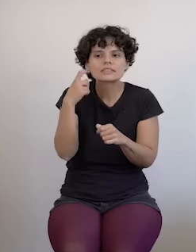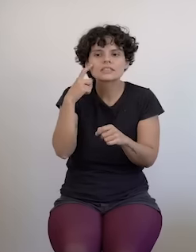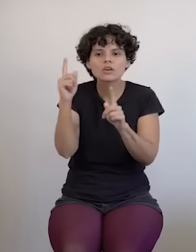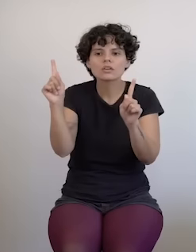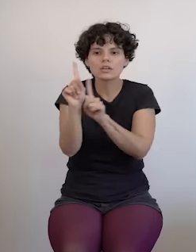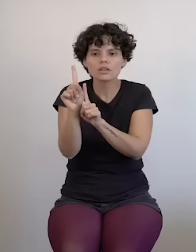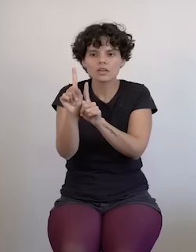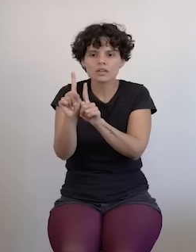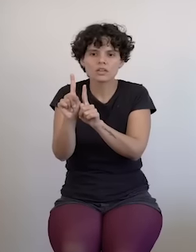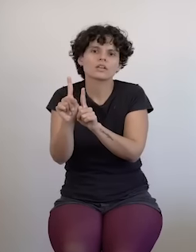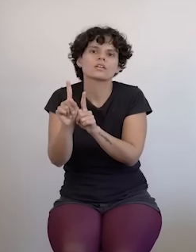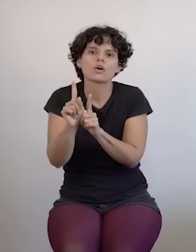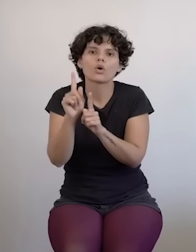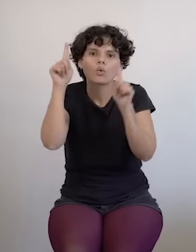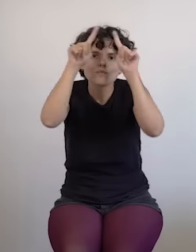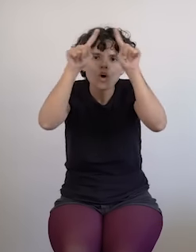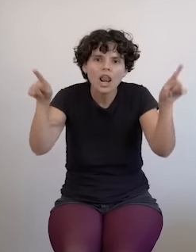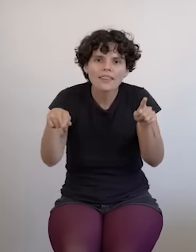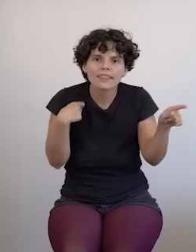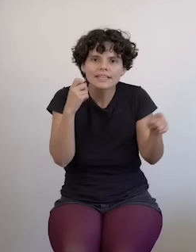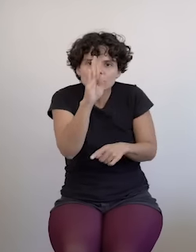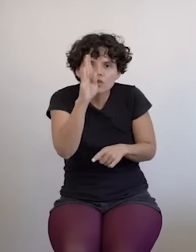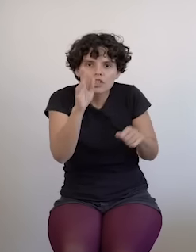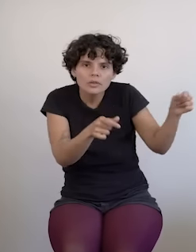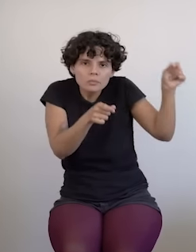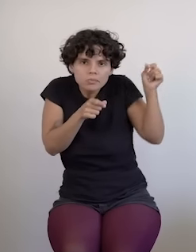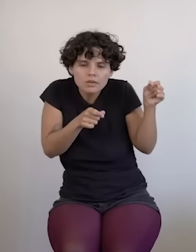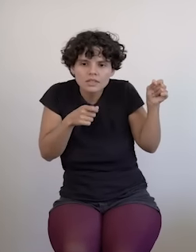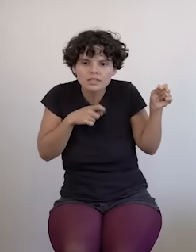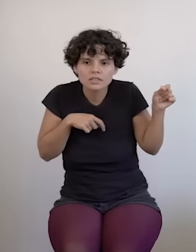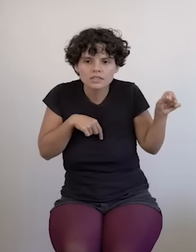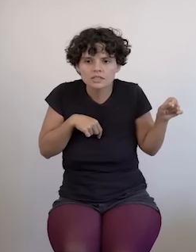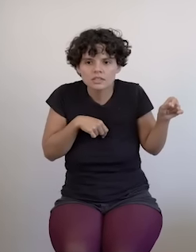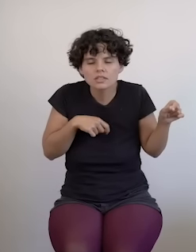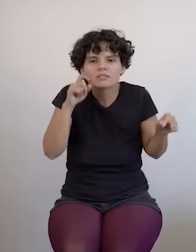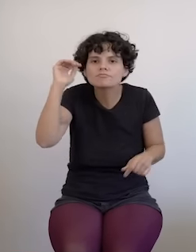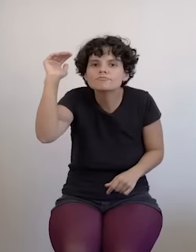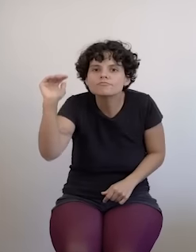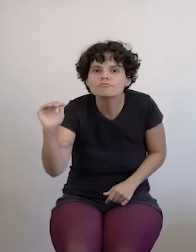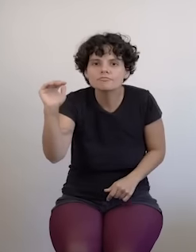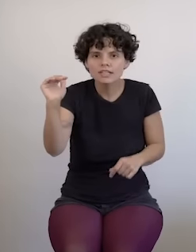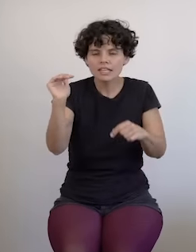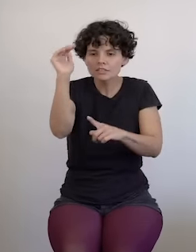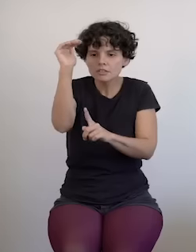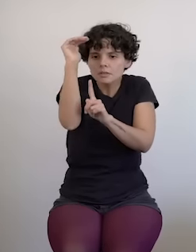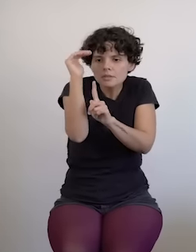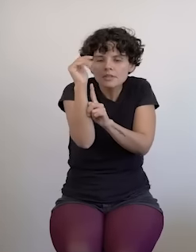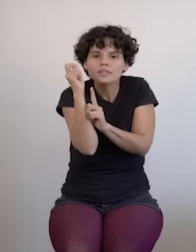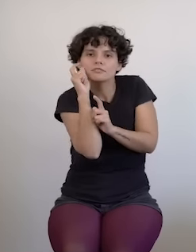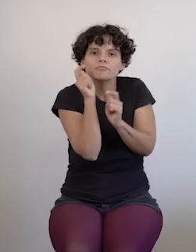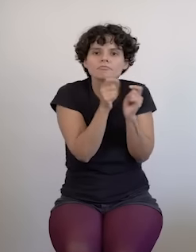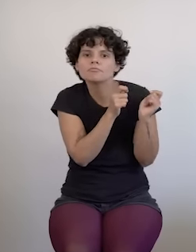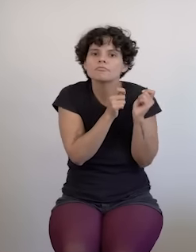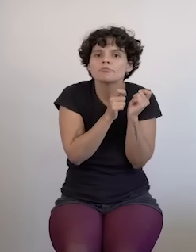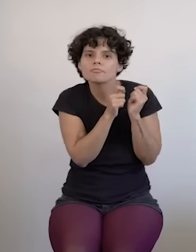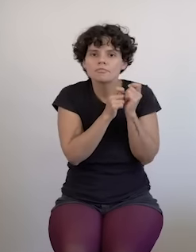y por ahí hizo la guagua, y se arrancó con un volantín. Se puso un volantín. Un volantín, se viró las patas, todo como era